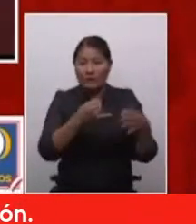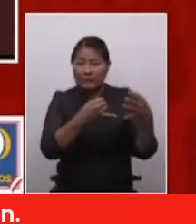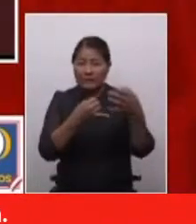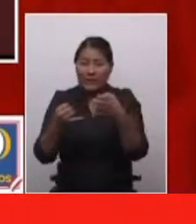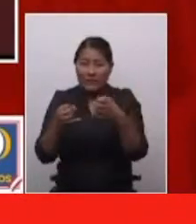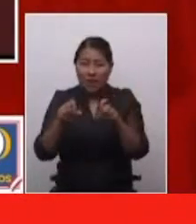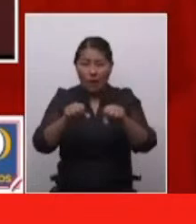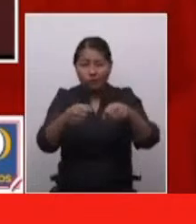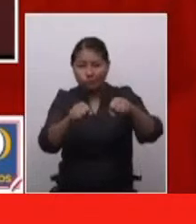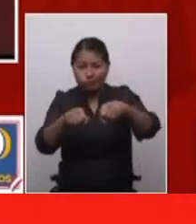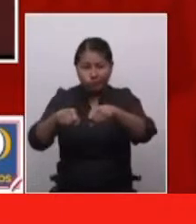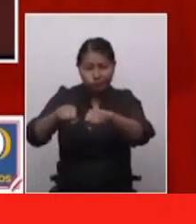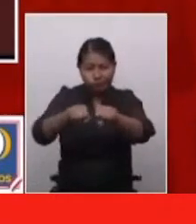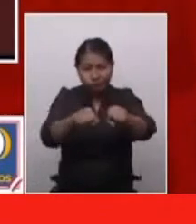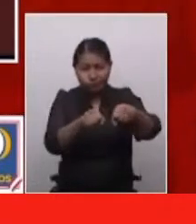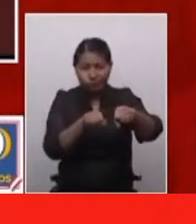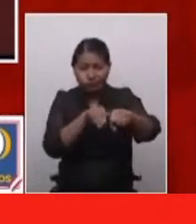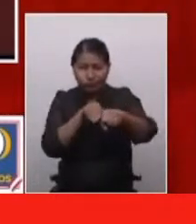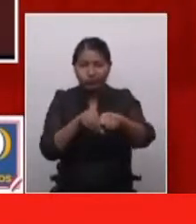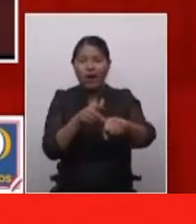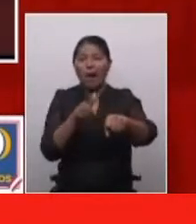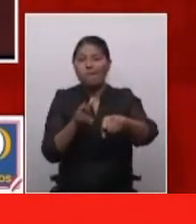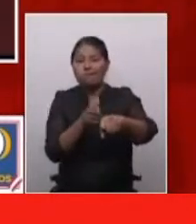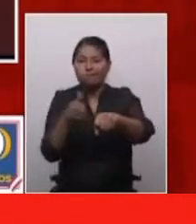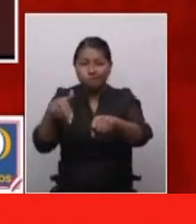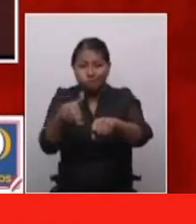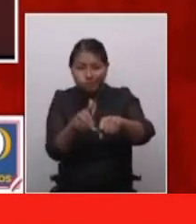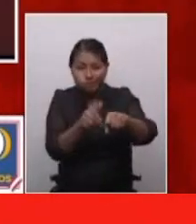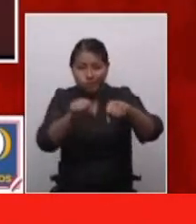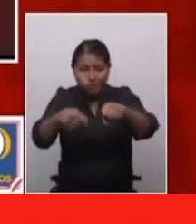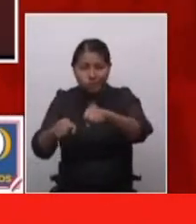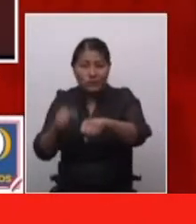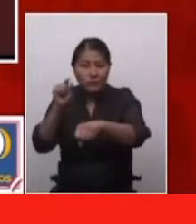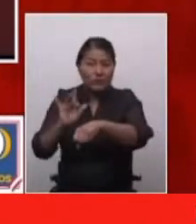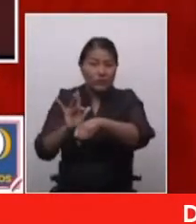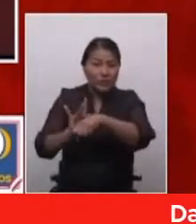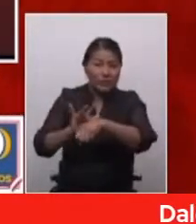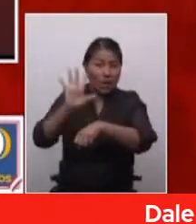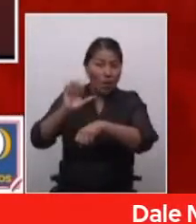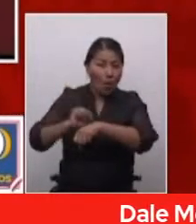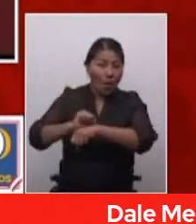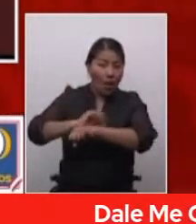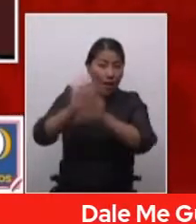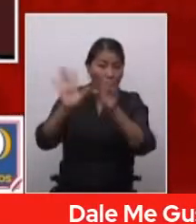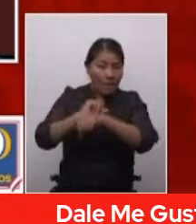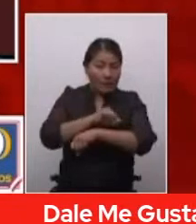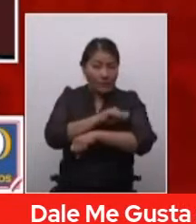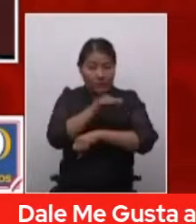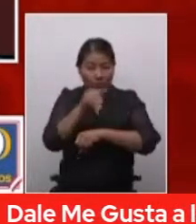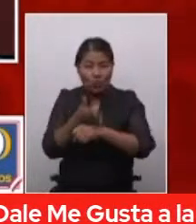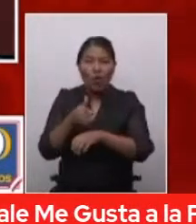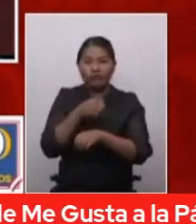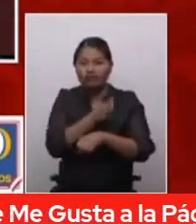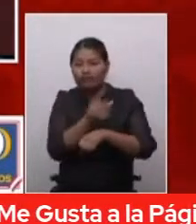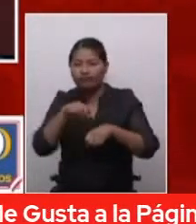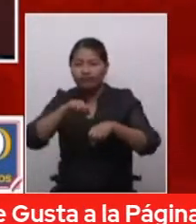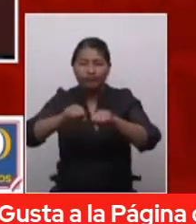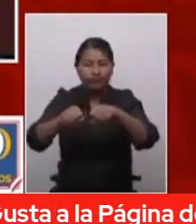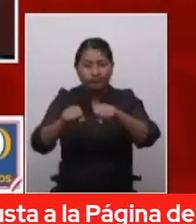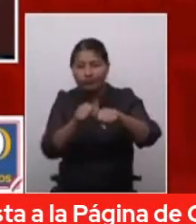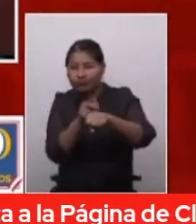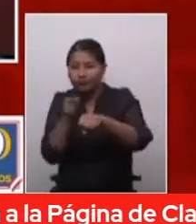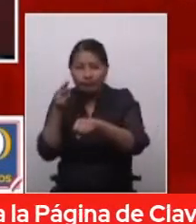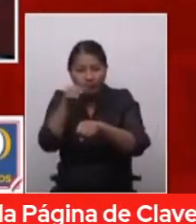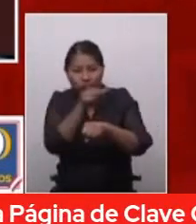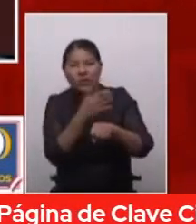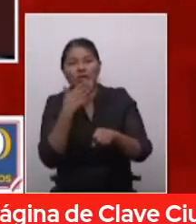500 centímetros cúbicos. De esta manera, todos los días a las 5 de la mañana, el Escuadrón Verde con 200 equipos podrá salir a cazar